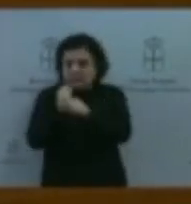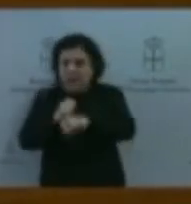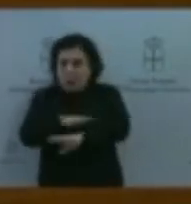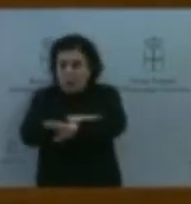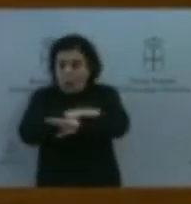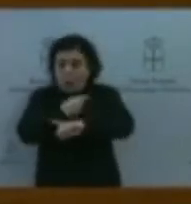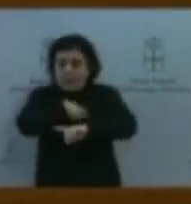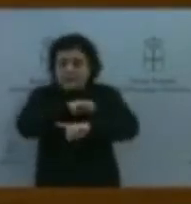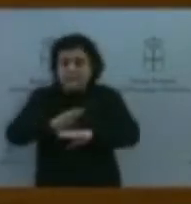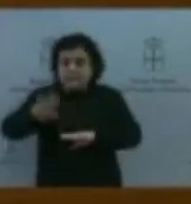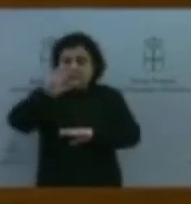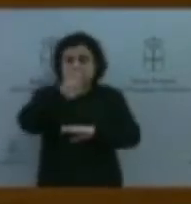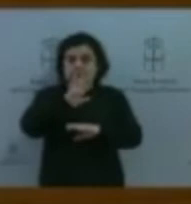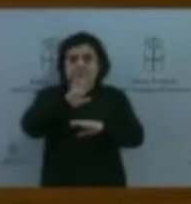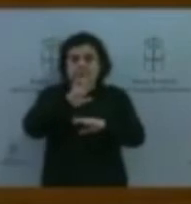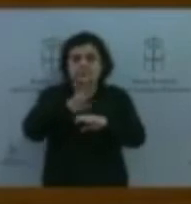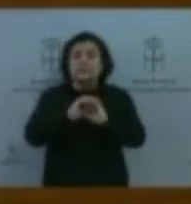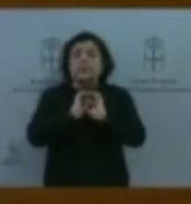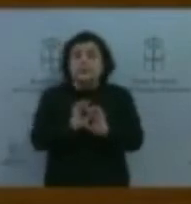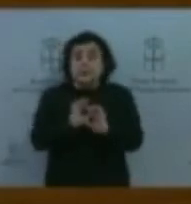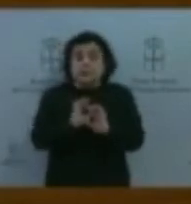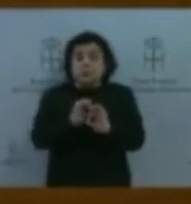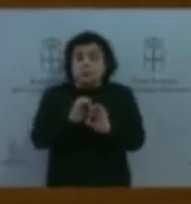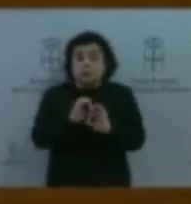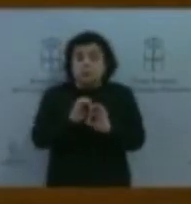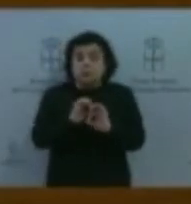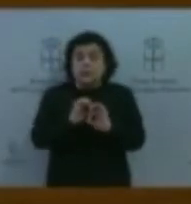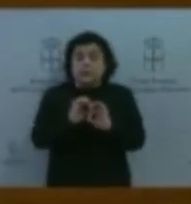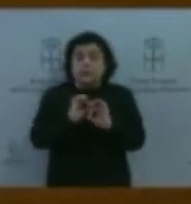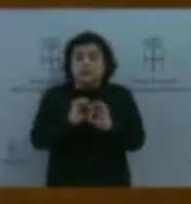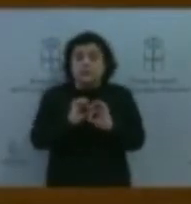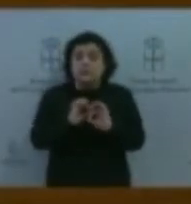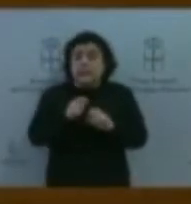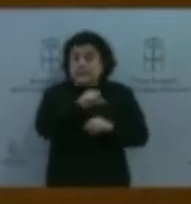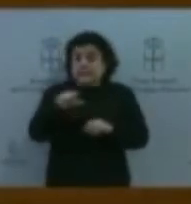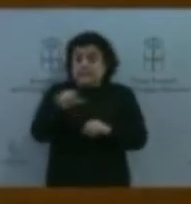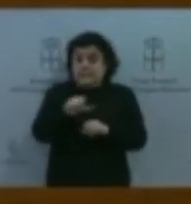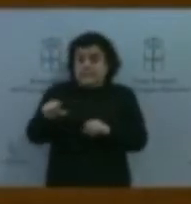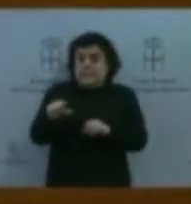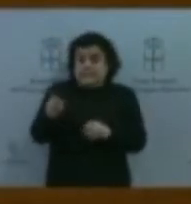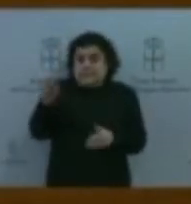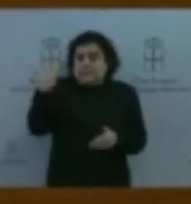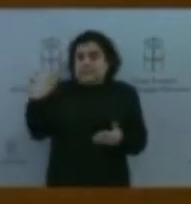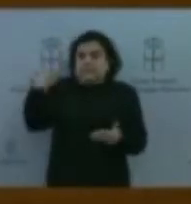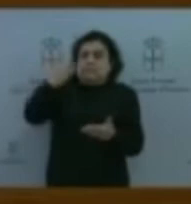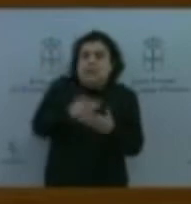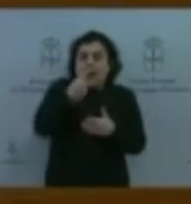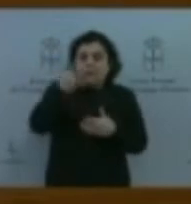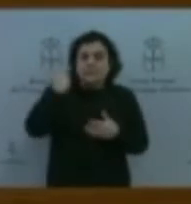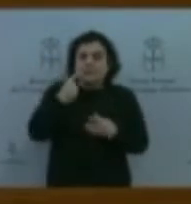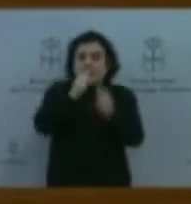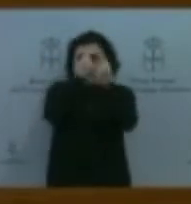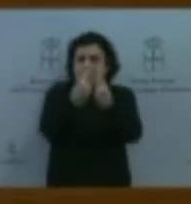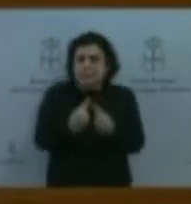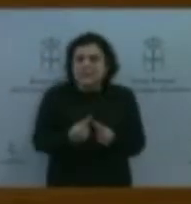Hemos oído estas semanas, y también en la legislatura el año pasado, en los presupuestos, muchísimas veces a ciudadanos y también a otras